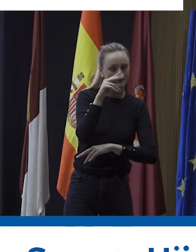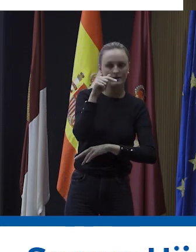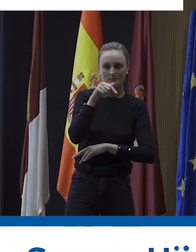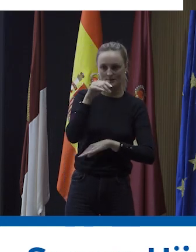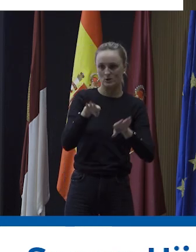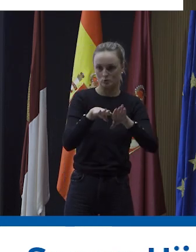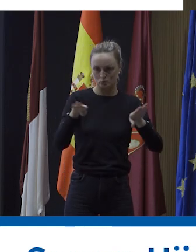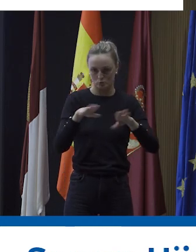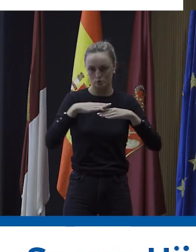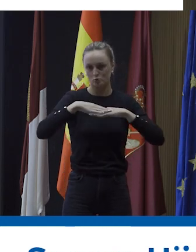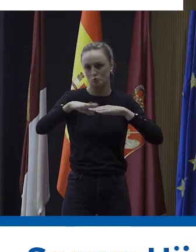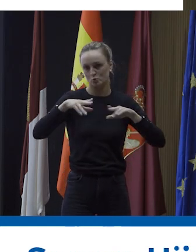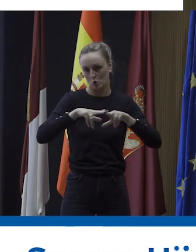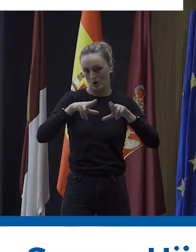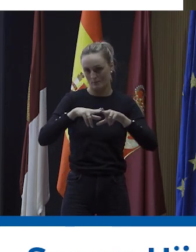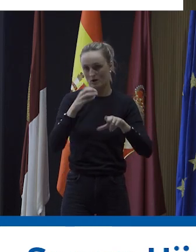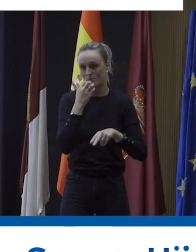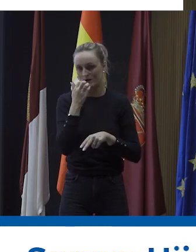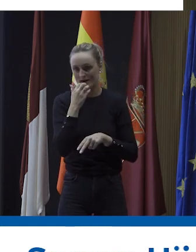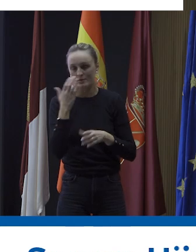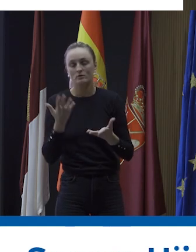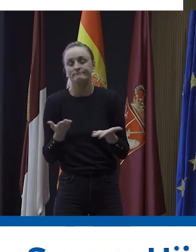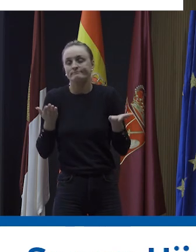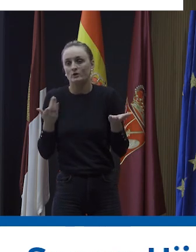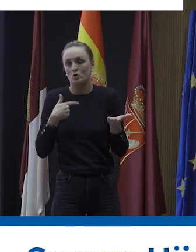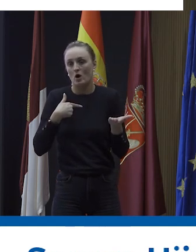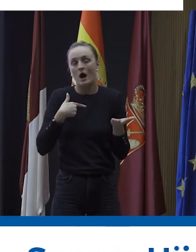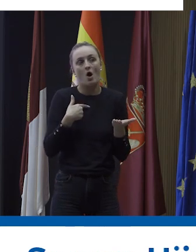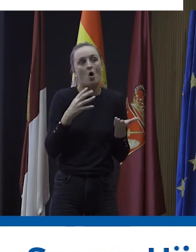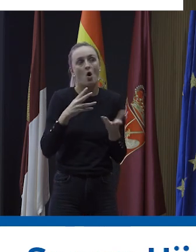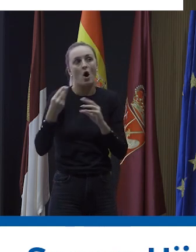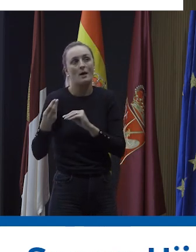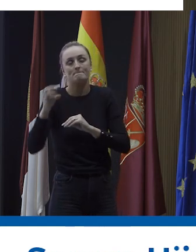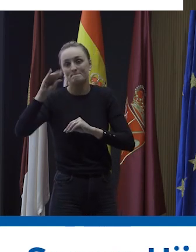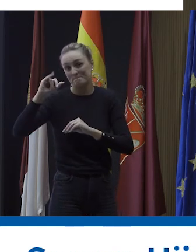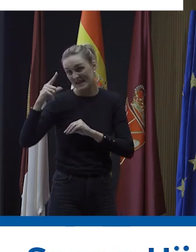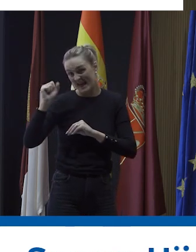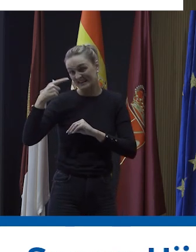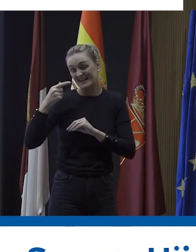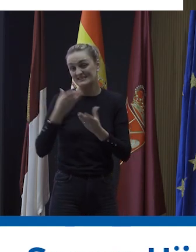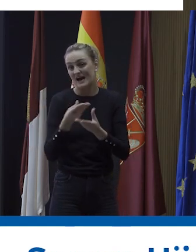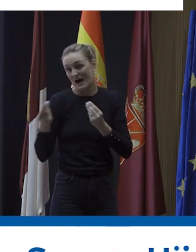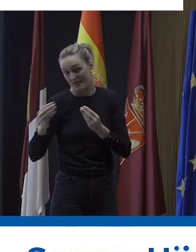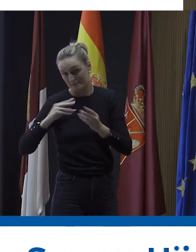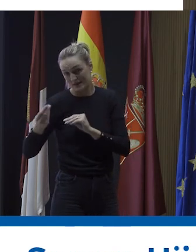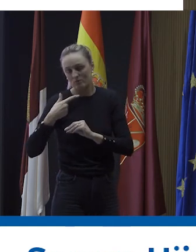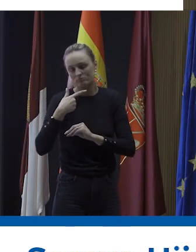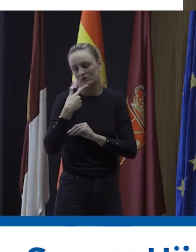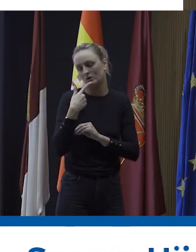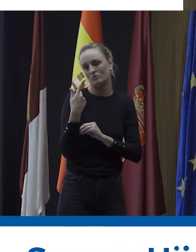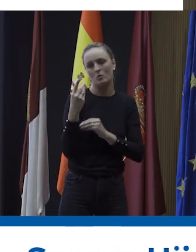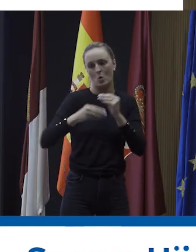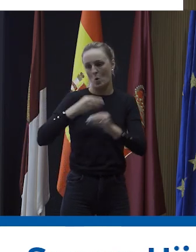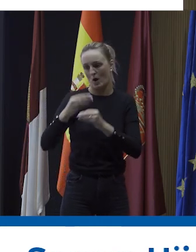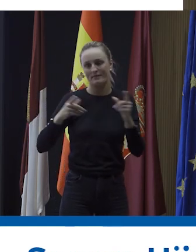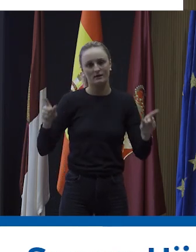el suelo pélvico, como son el yoga o el pilates adaptado, ¿vale? Y el yoga lo puede realizar cualquier persona, ¿vale? Es que se puede realizar